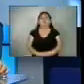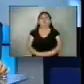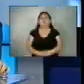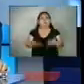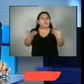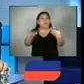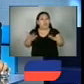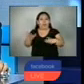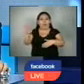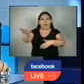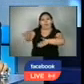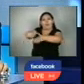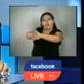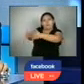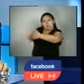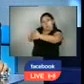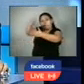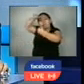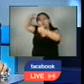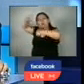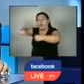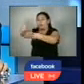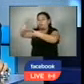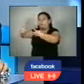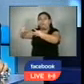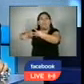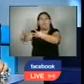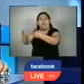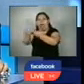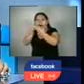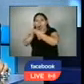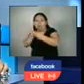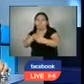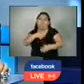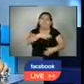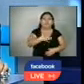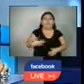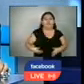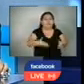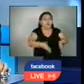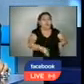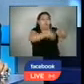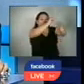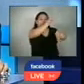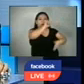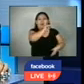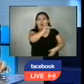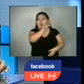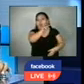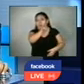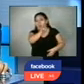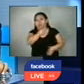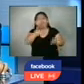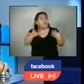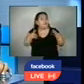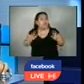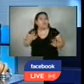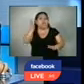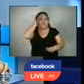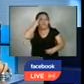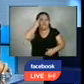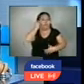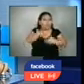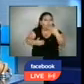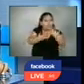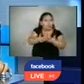Luego que la Asamblea Legislativa aprobara la Ley del Agua, el presidente de ANDA aseguró que la institución ya trabaja para garantizar la distribución